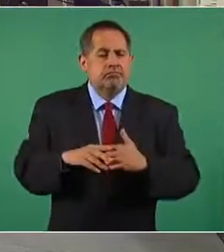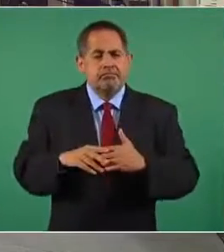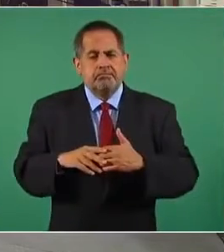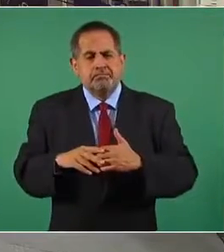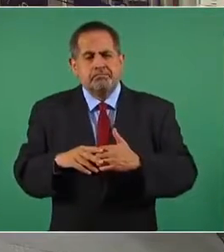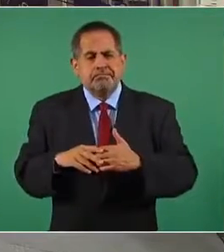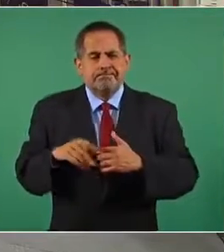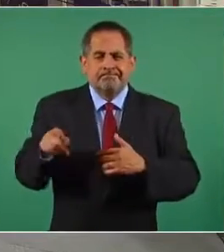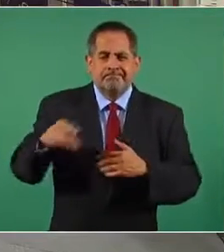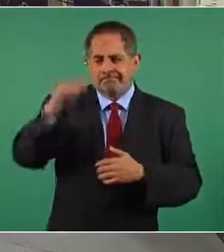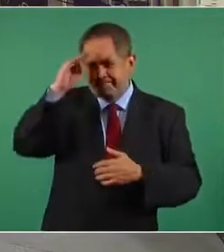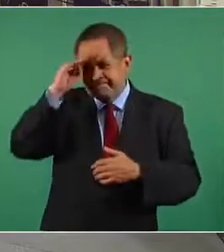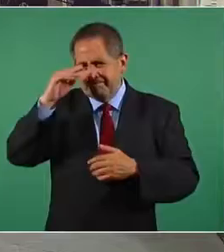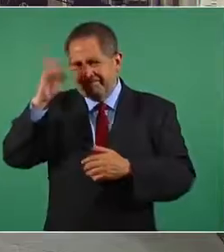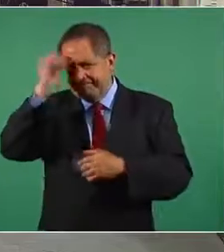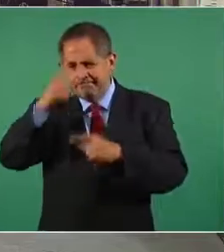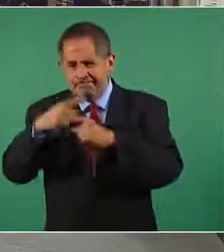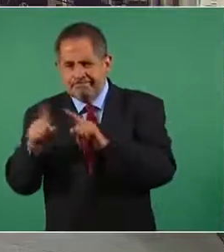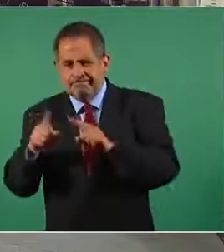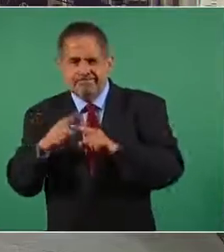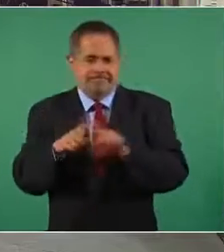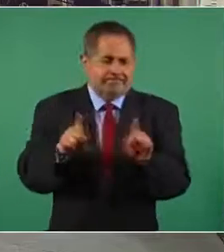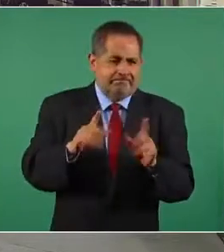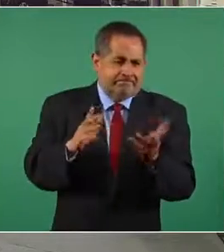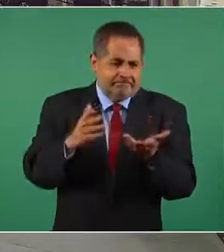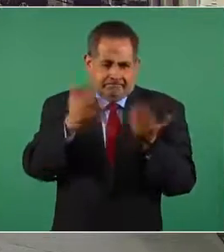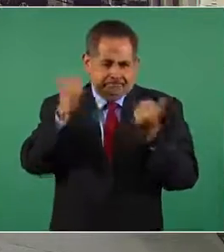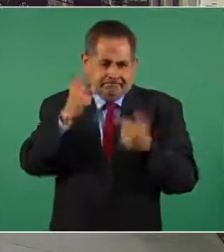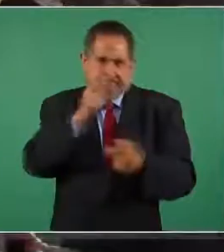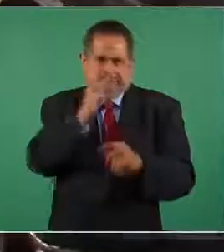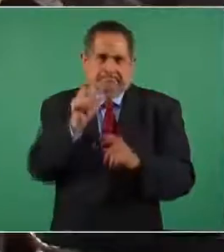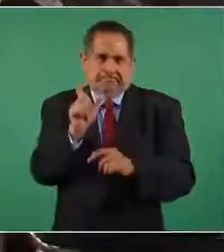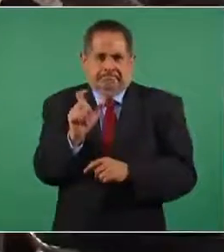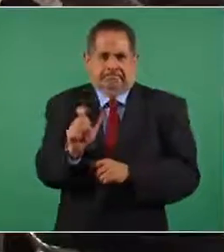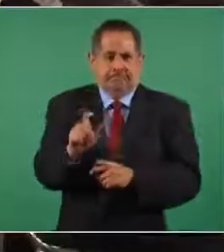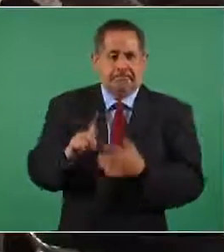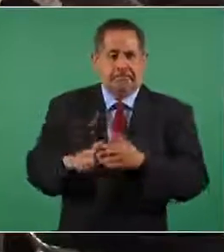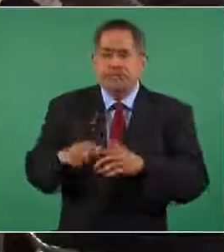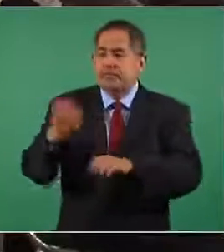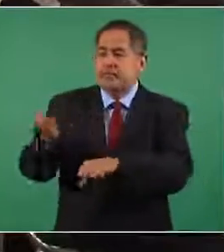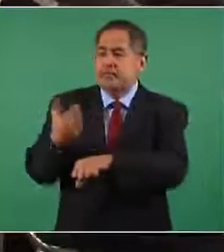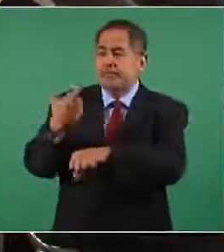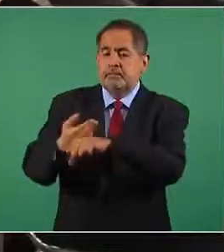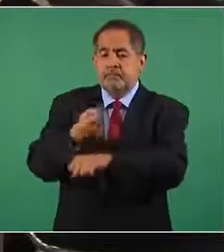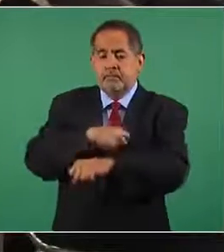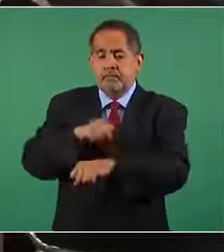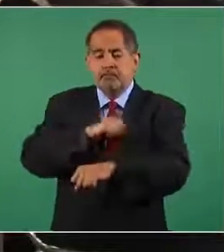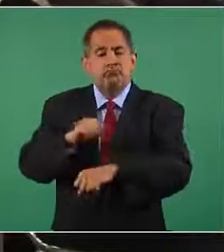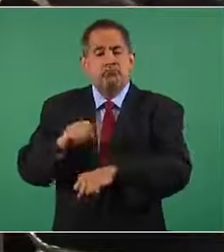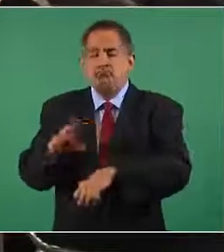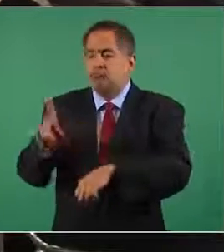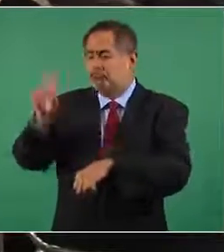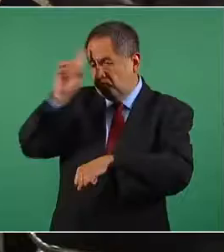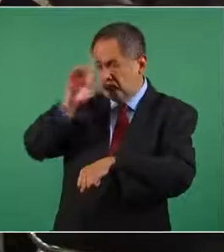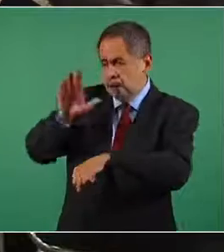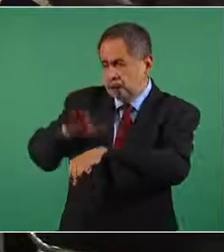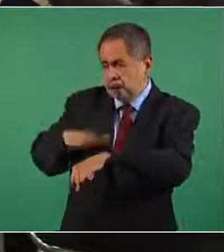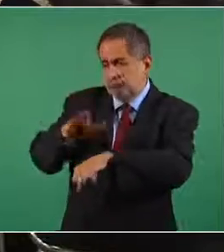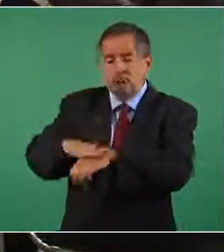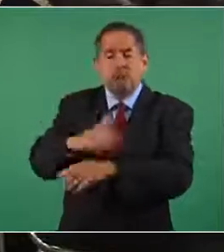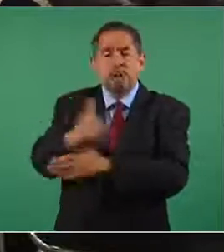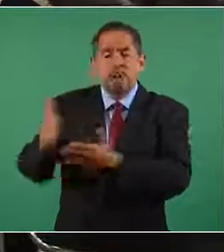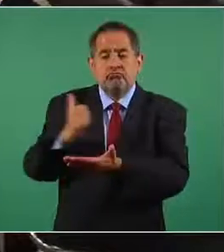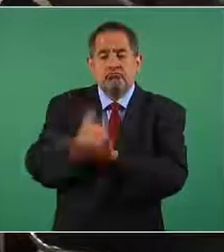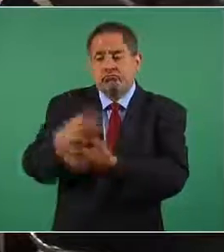una diferencia, no sé si es correcto utilizar esta palabra. La Secretaría de Salud hace la recomendación de que la Ciudad de